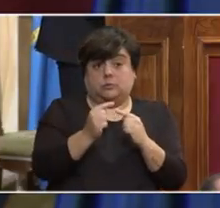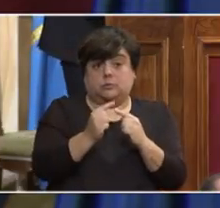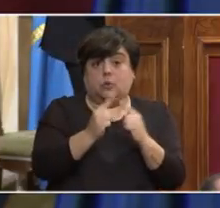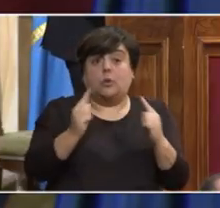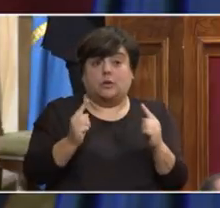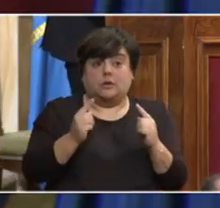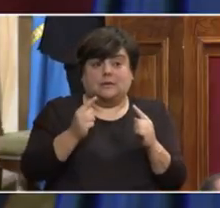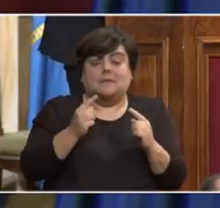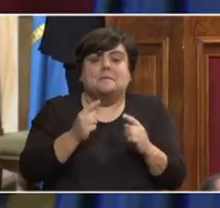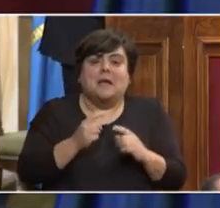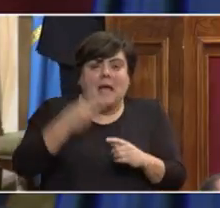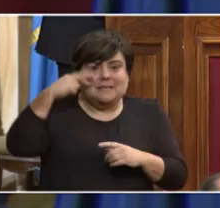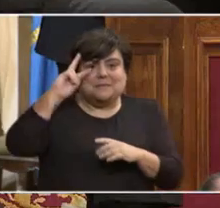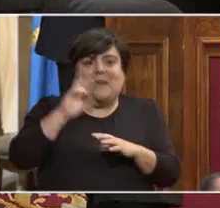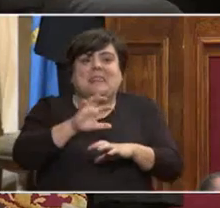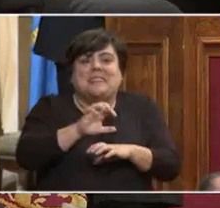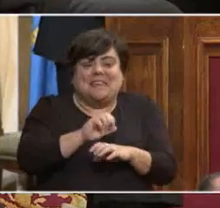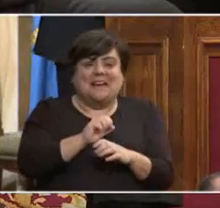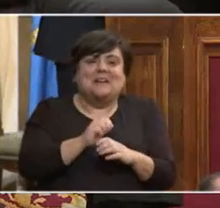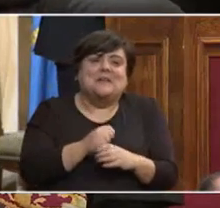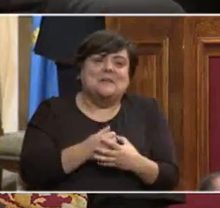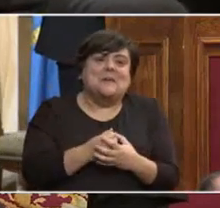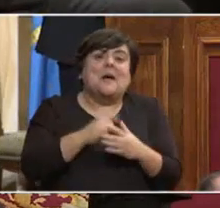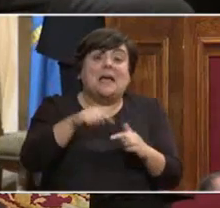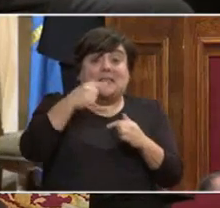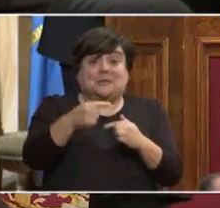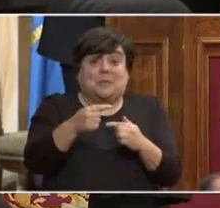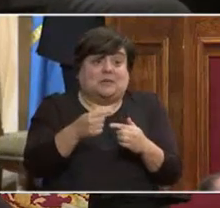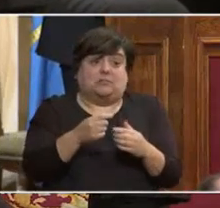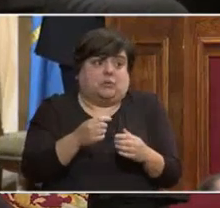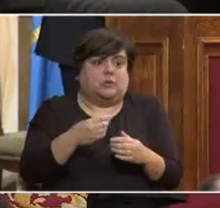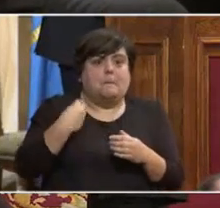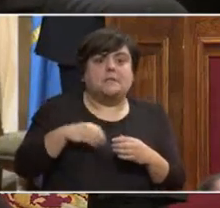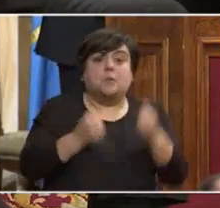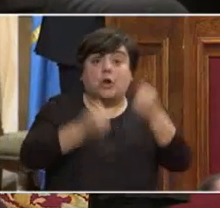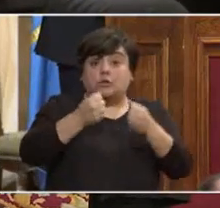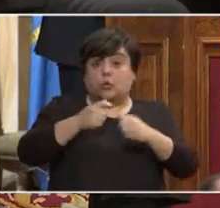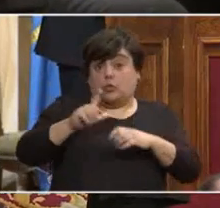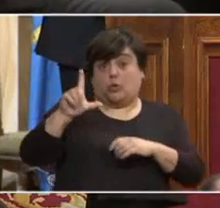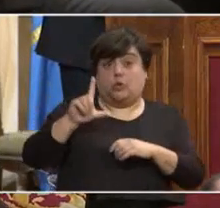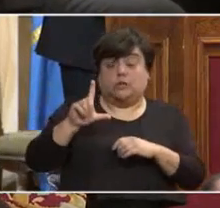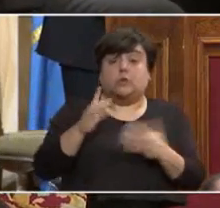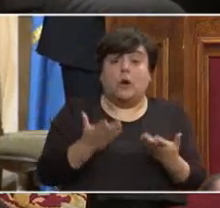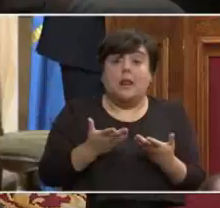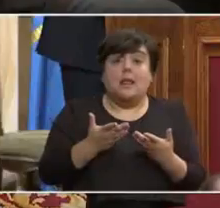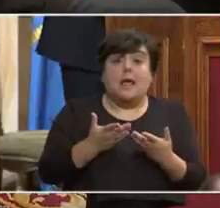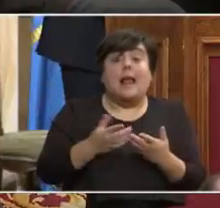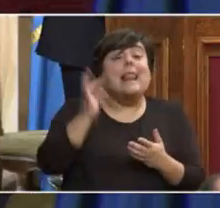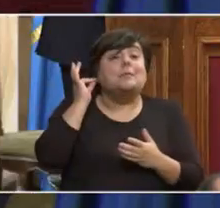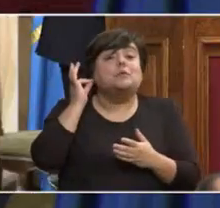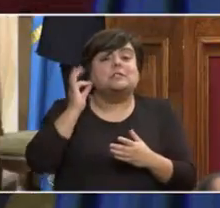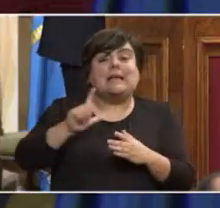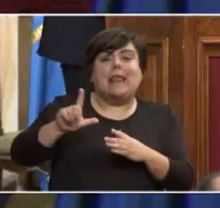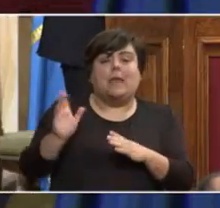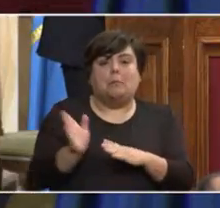después de un año cogiendo experiencia, y al igual que los conductores noveles, la muchacha pudo prescindir de la L.